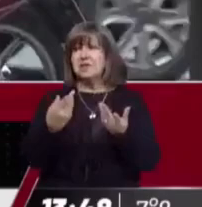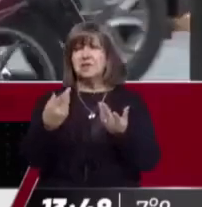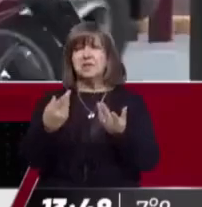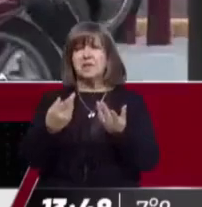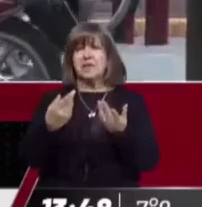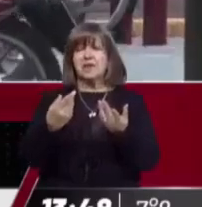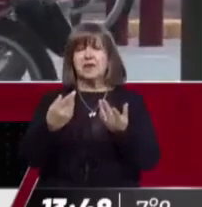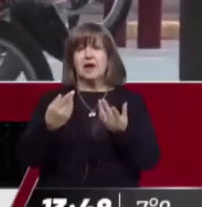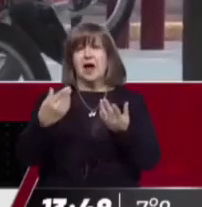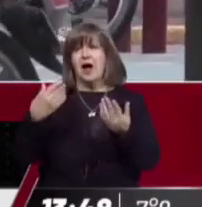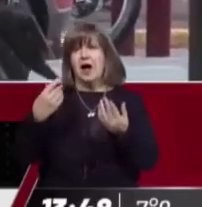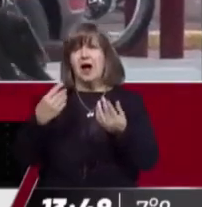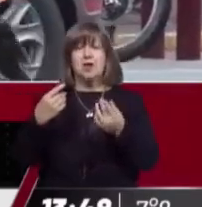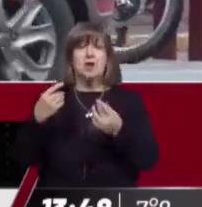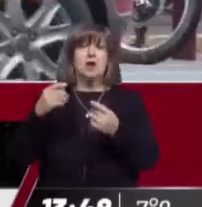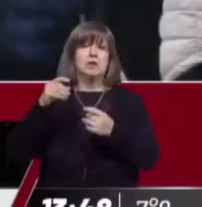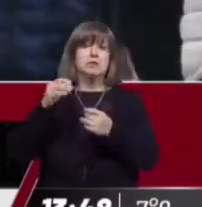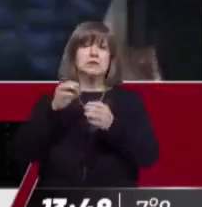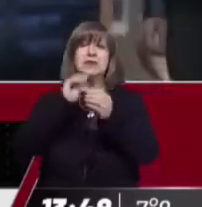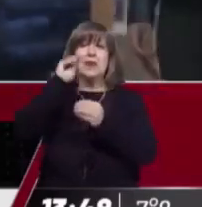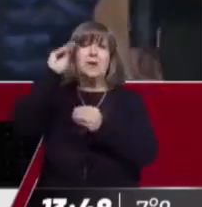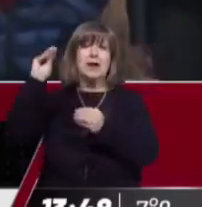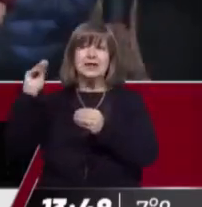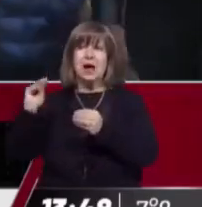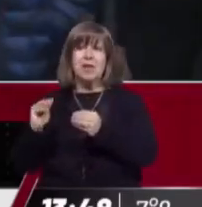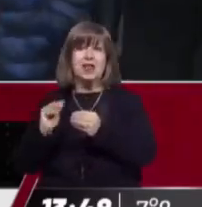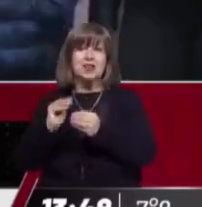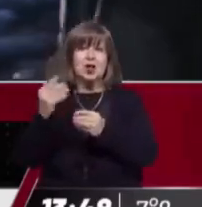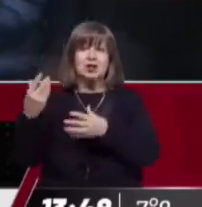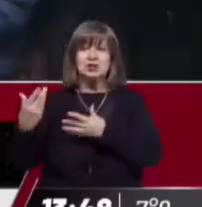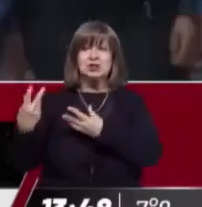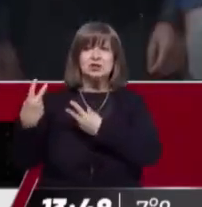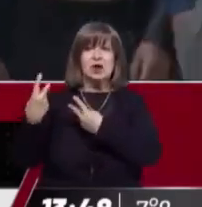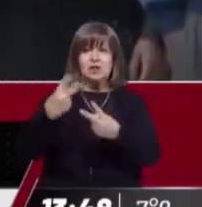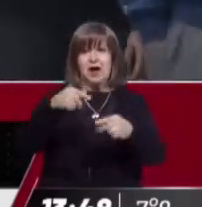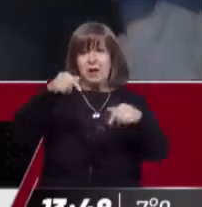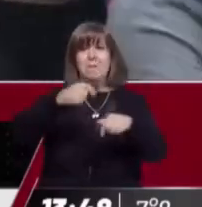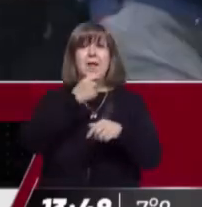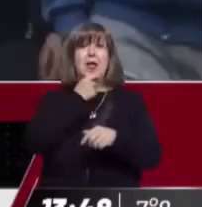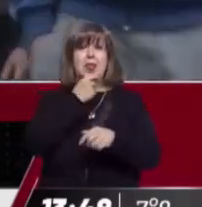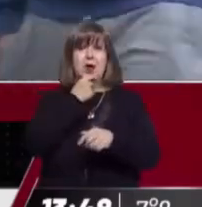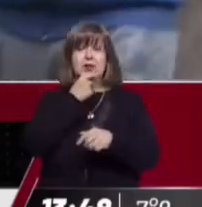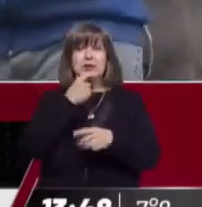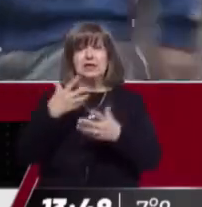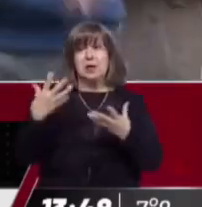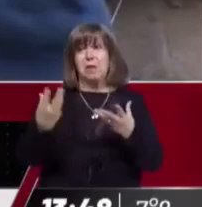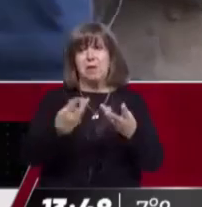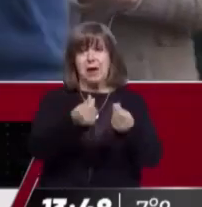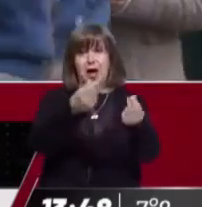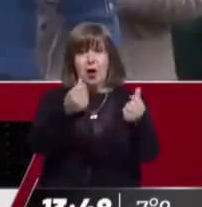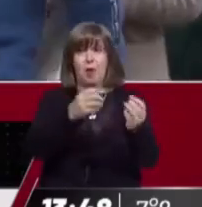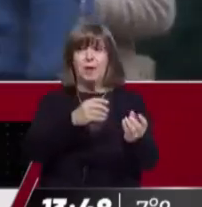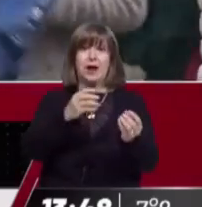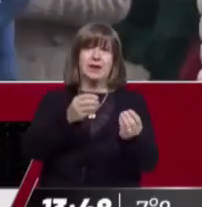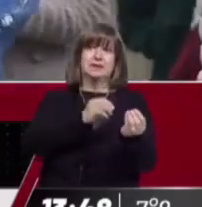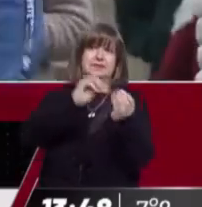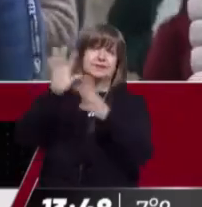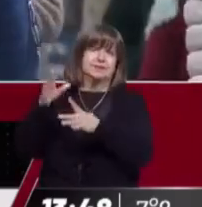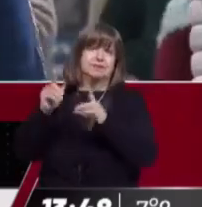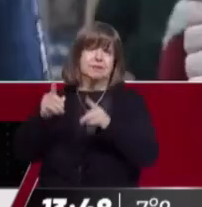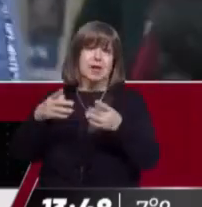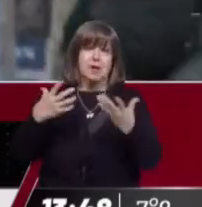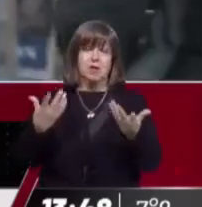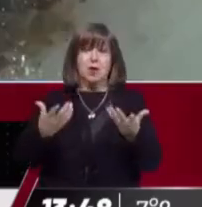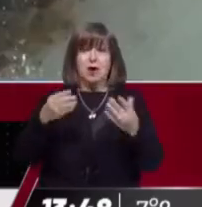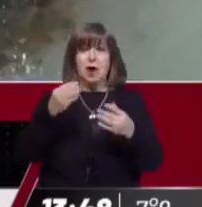vienen a los sectores hacer sus compras mayoristas para revender en su departamento Y esa gente se queda